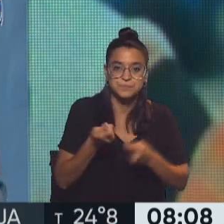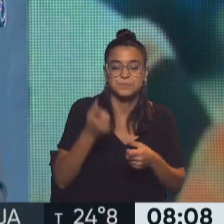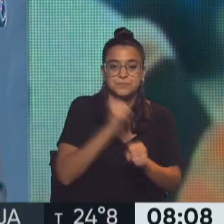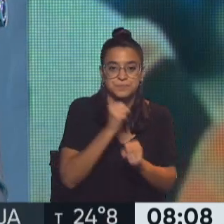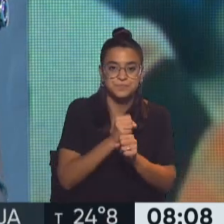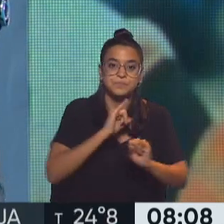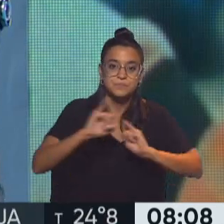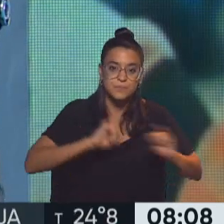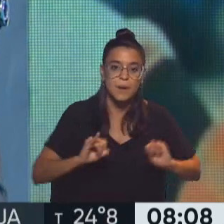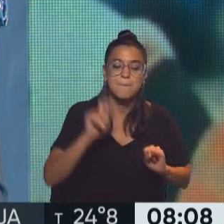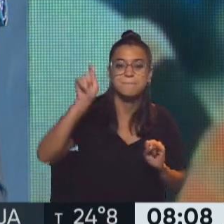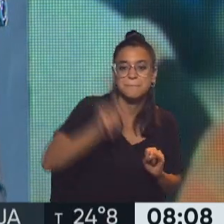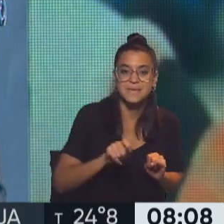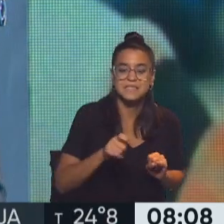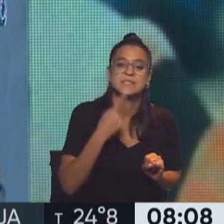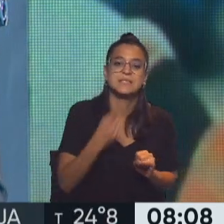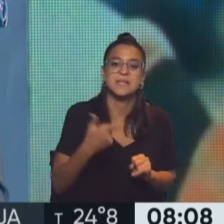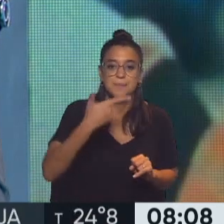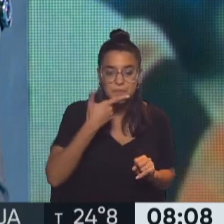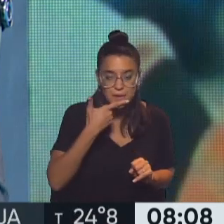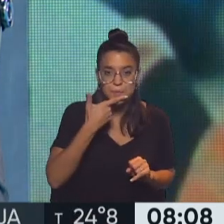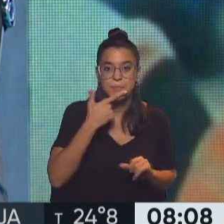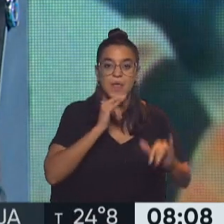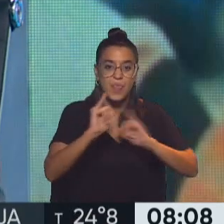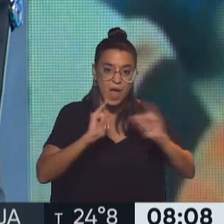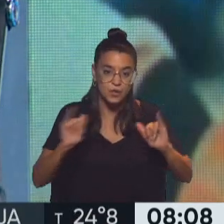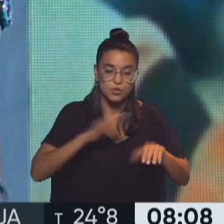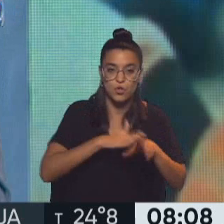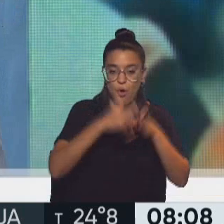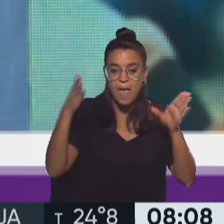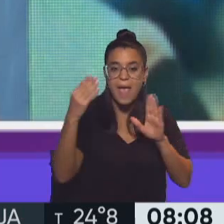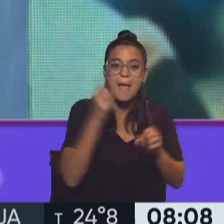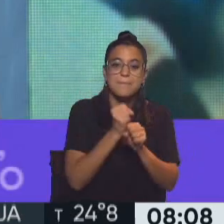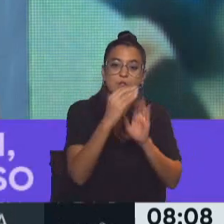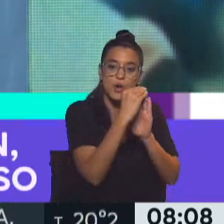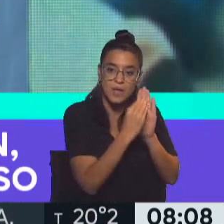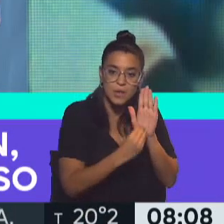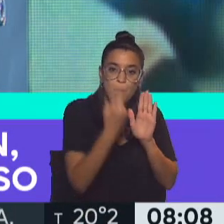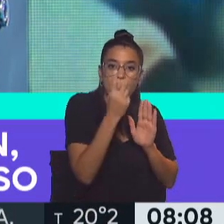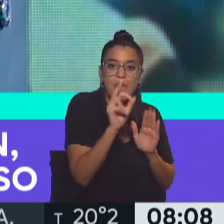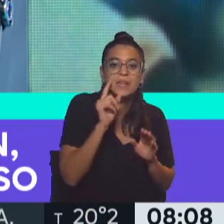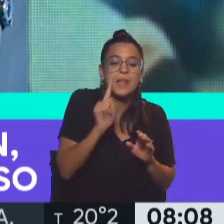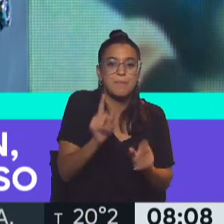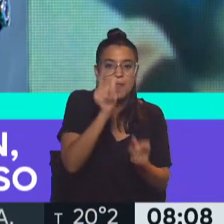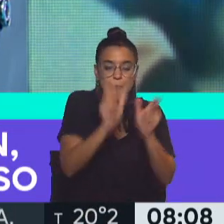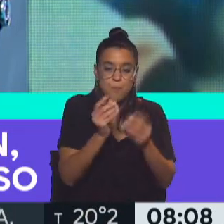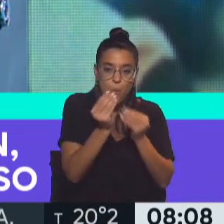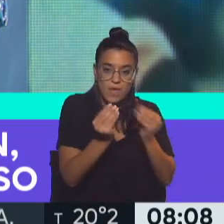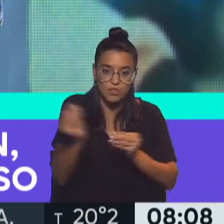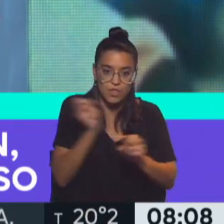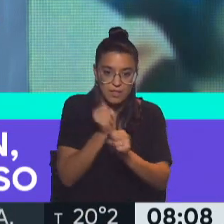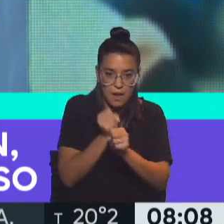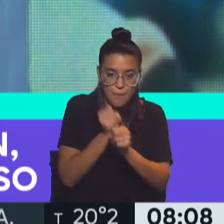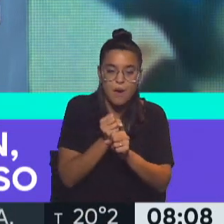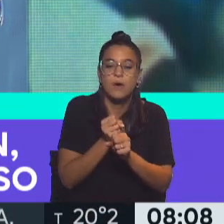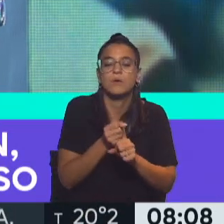hablando de los datos del mes de septiembre. Los datos muestran en la serie de empleo registrado privado unos 20.000 puestos de trabajo generados. Es el dato